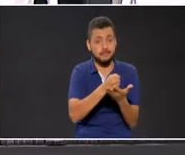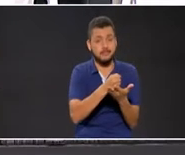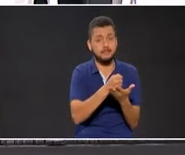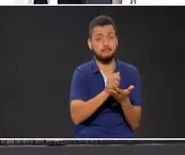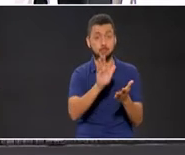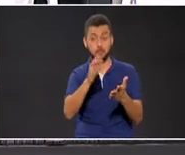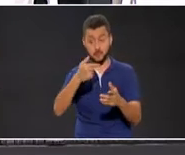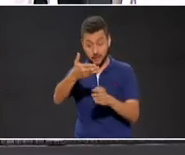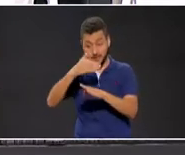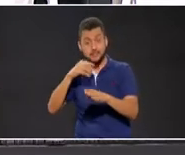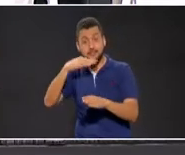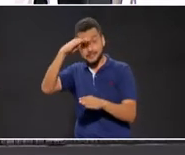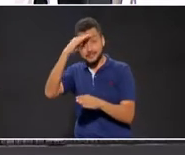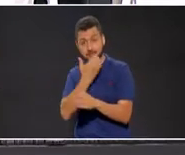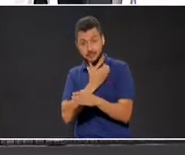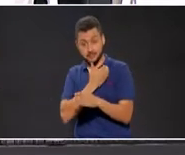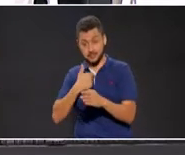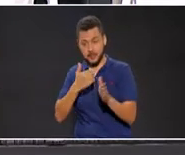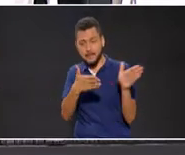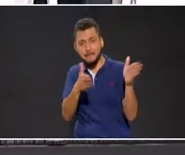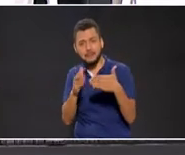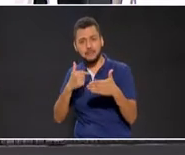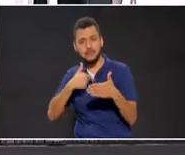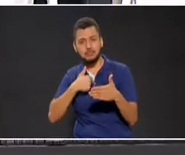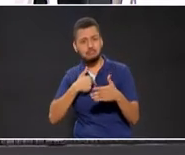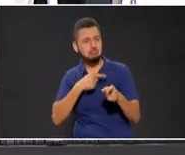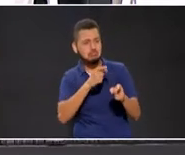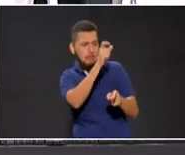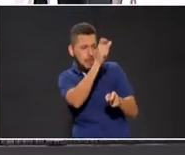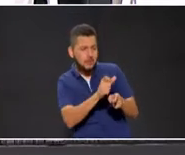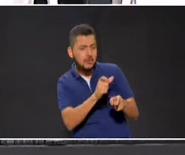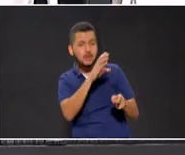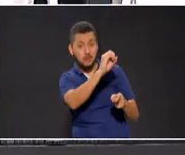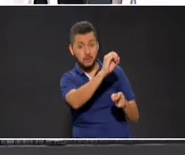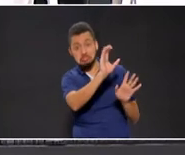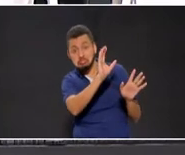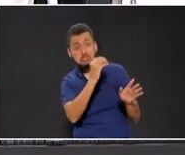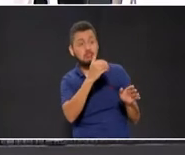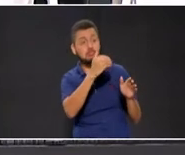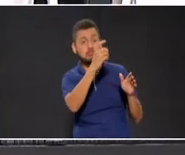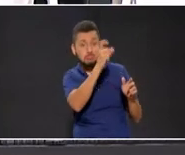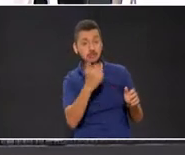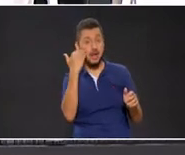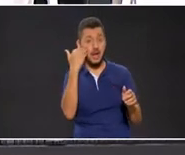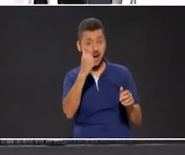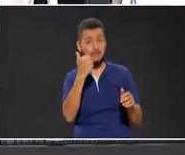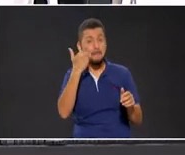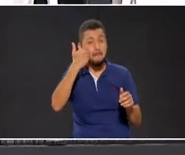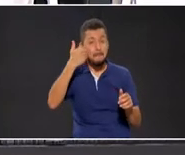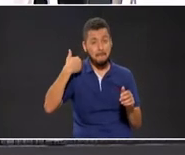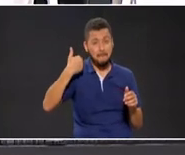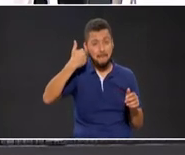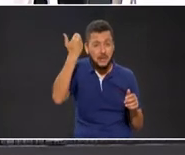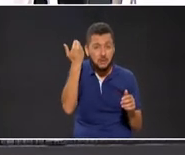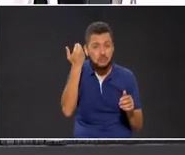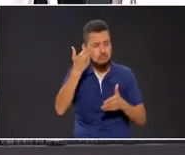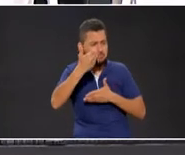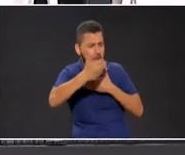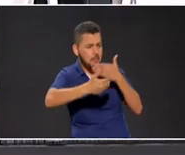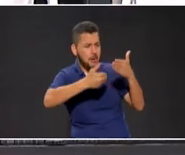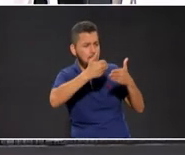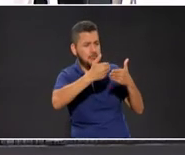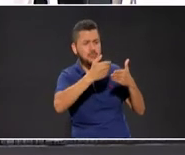amigable para las personas mayores en el proceso de envejecimiento en transporte infraestructura educación empleabilidad participación desde